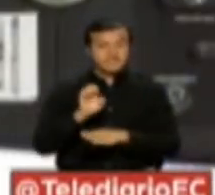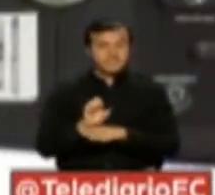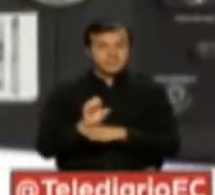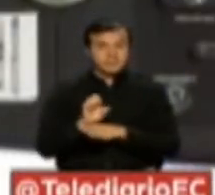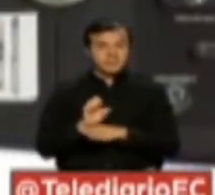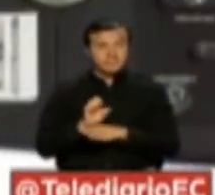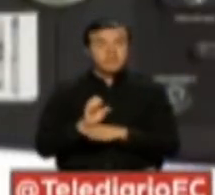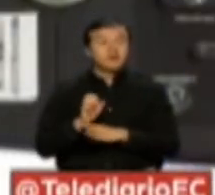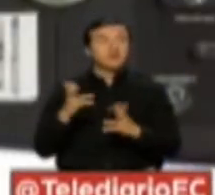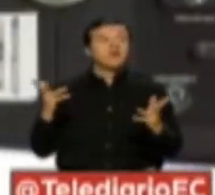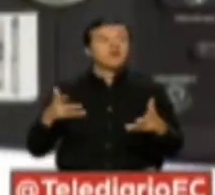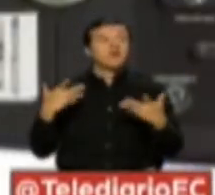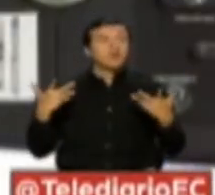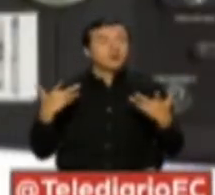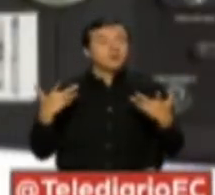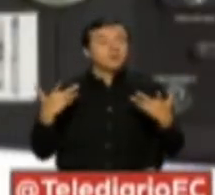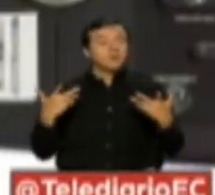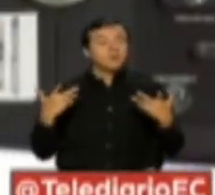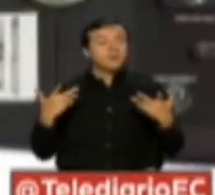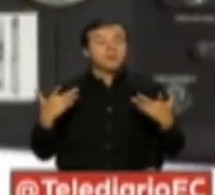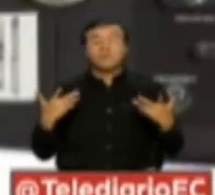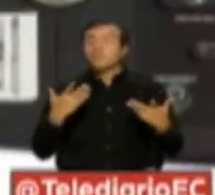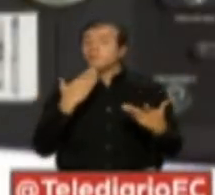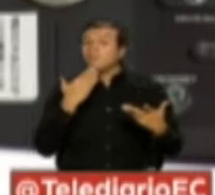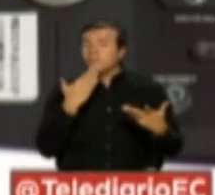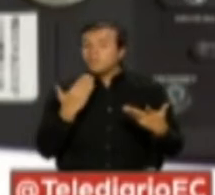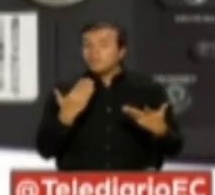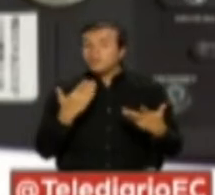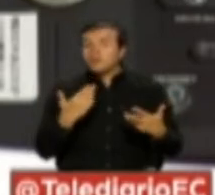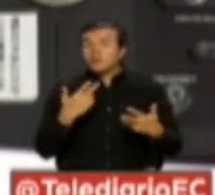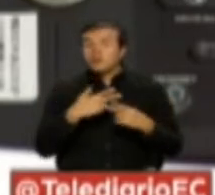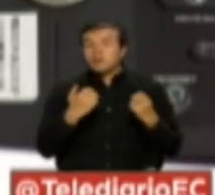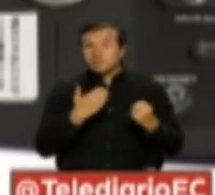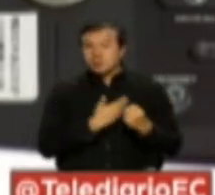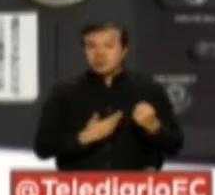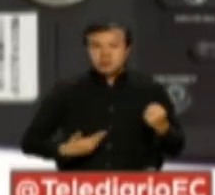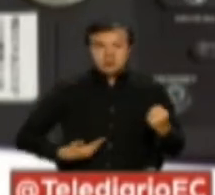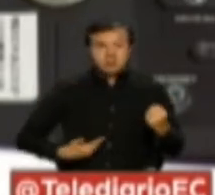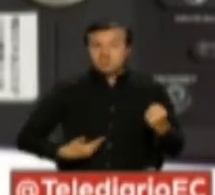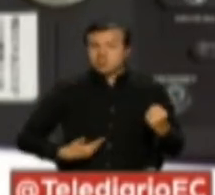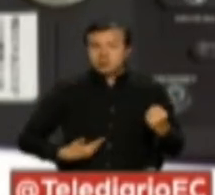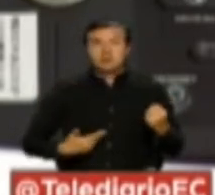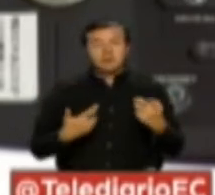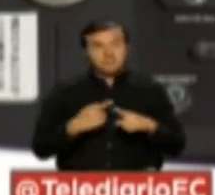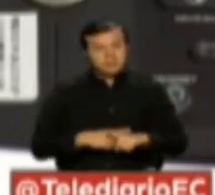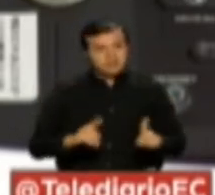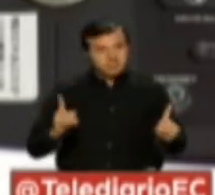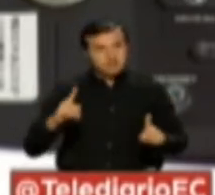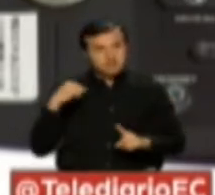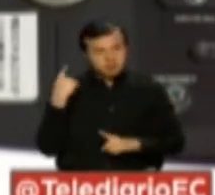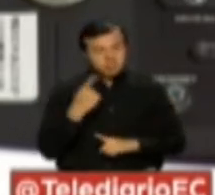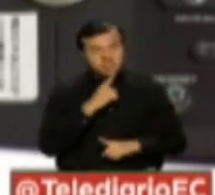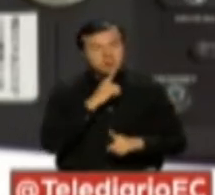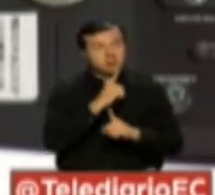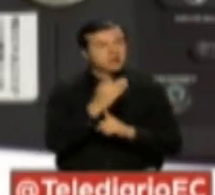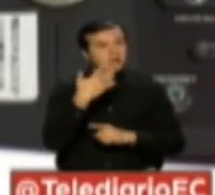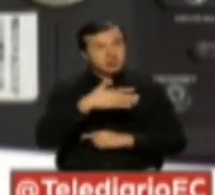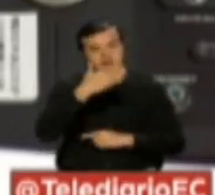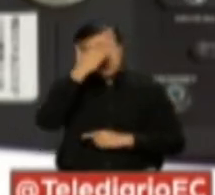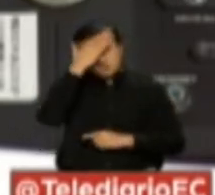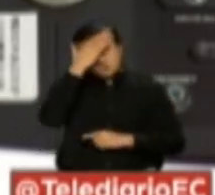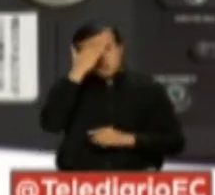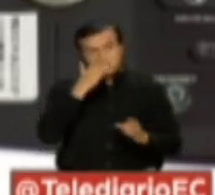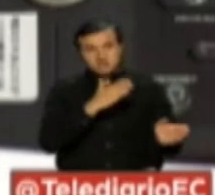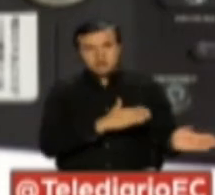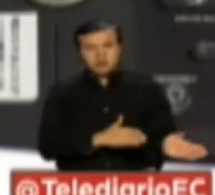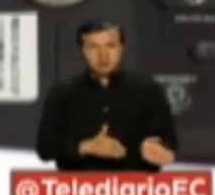se beneficia por la inmunidad de forma, por su condición de expresidente. Sin embargo, sí existe una disposición